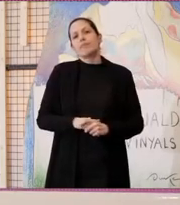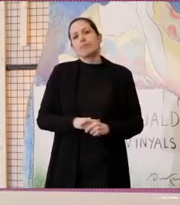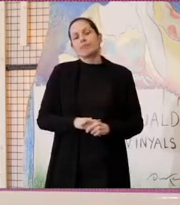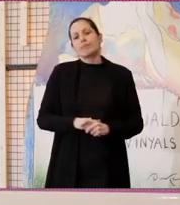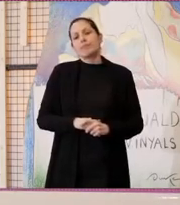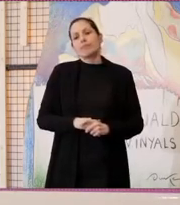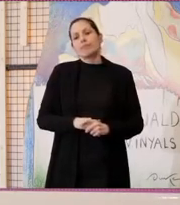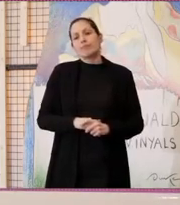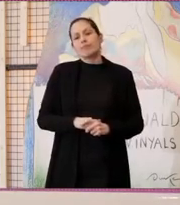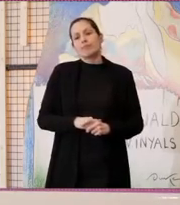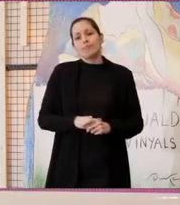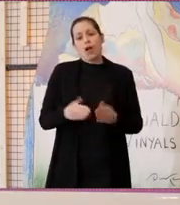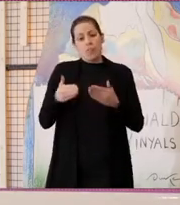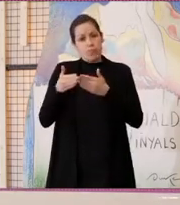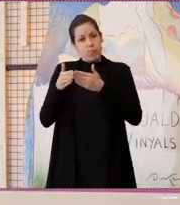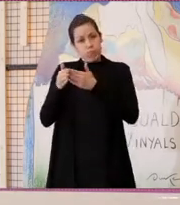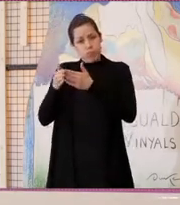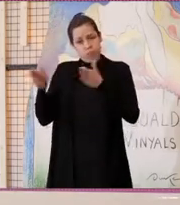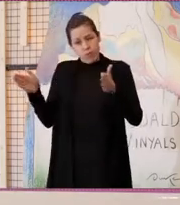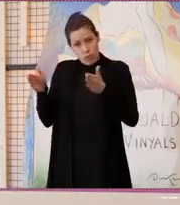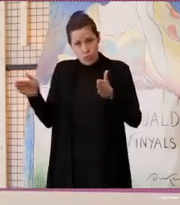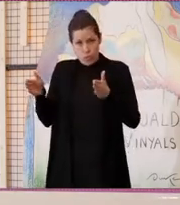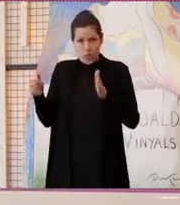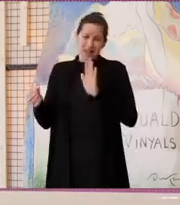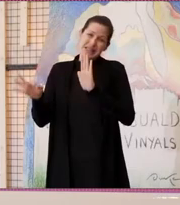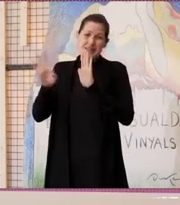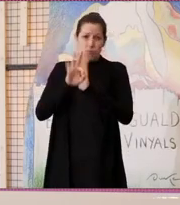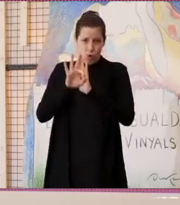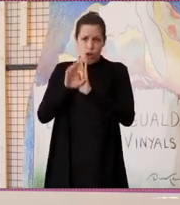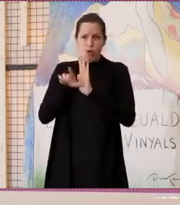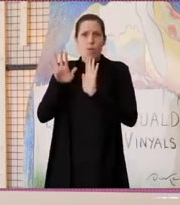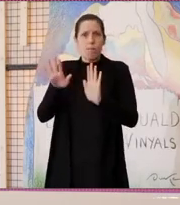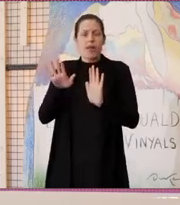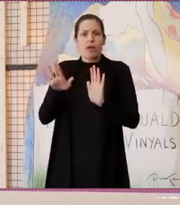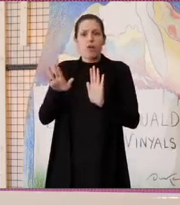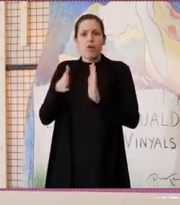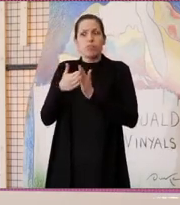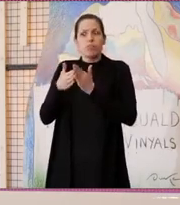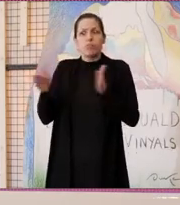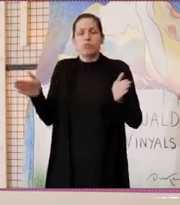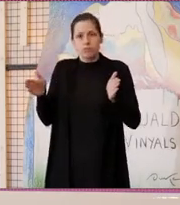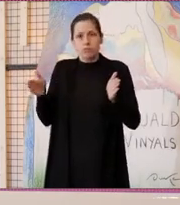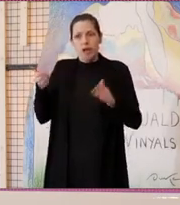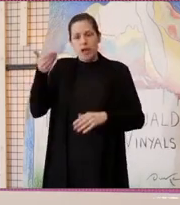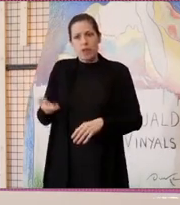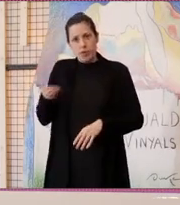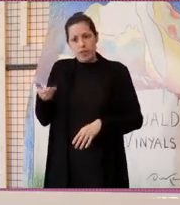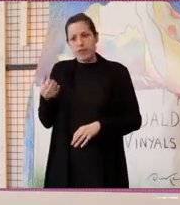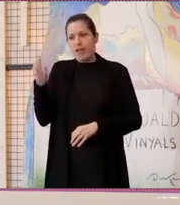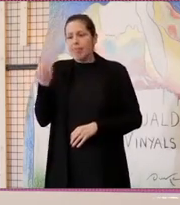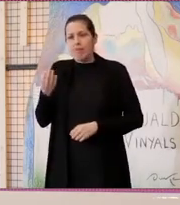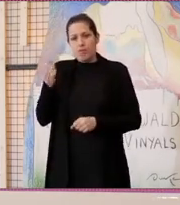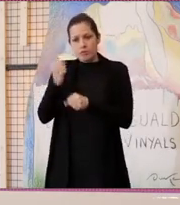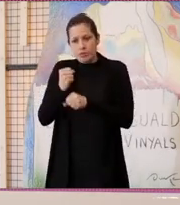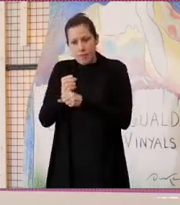Rosa hablaba en la inauguración de los simbólico simbólicamente es determinante o trabajamos en La abolición de